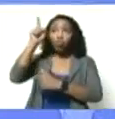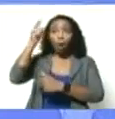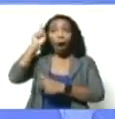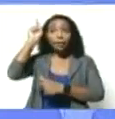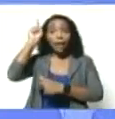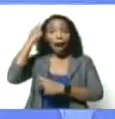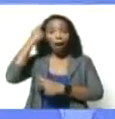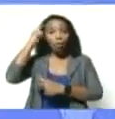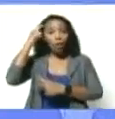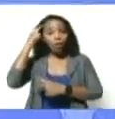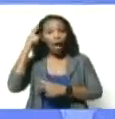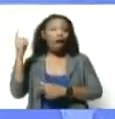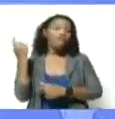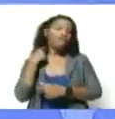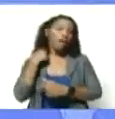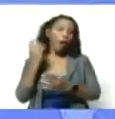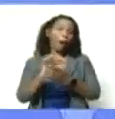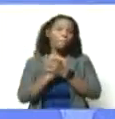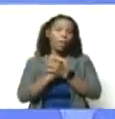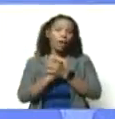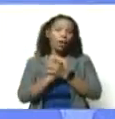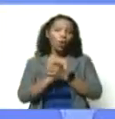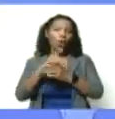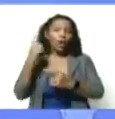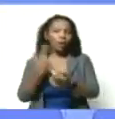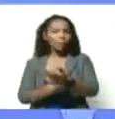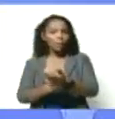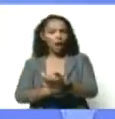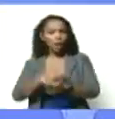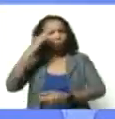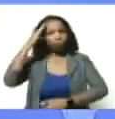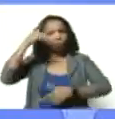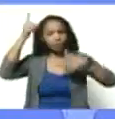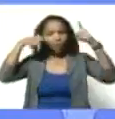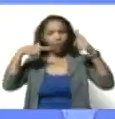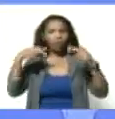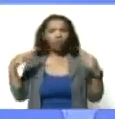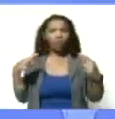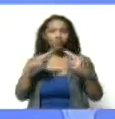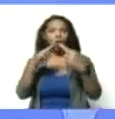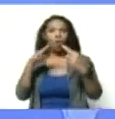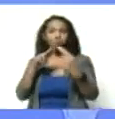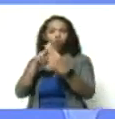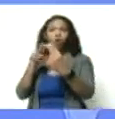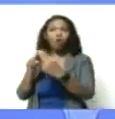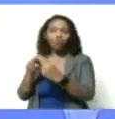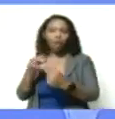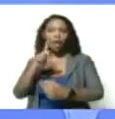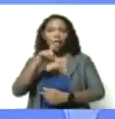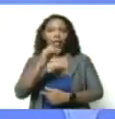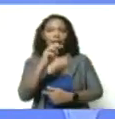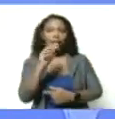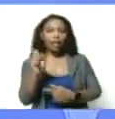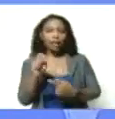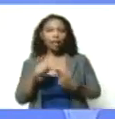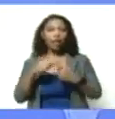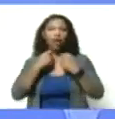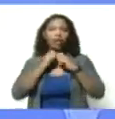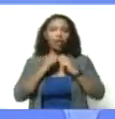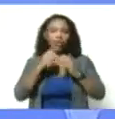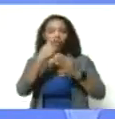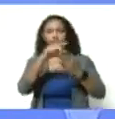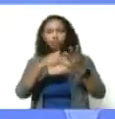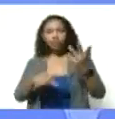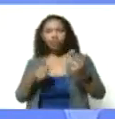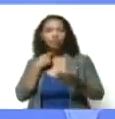Te encuentras con viejos amigos, te encuentras con el hermano comandante Chávez, te encuentras con Lina Ron, con Aristóbulo y tantos